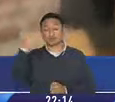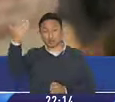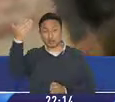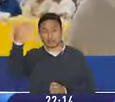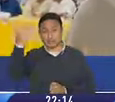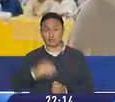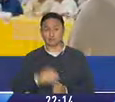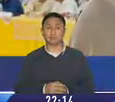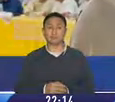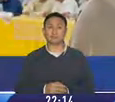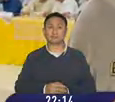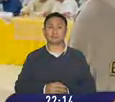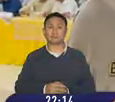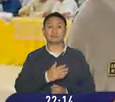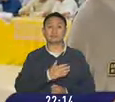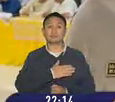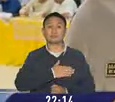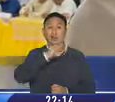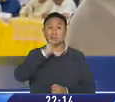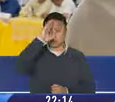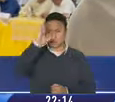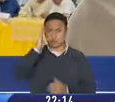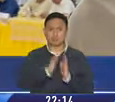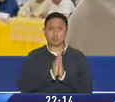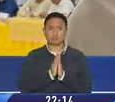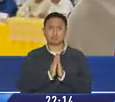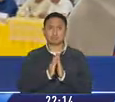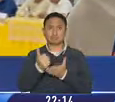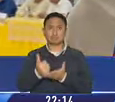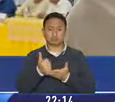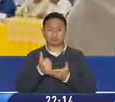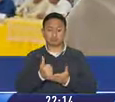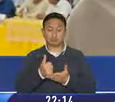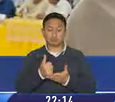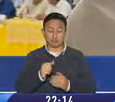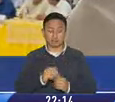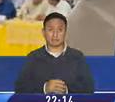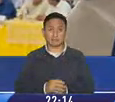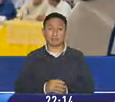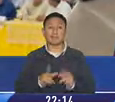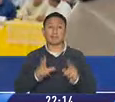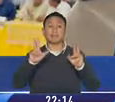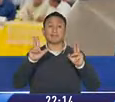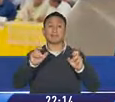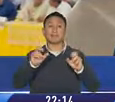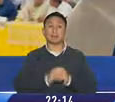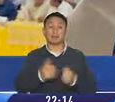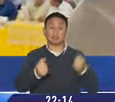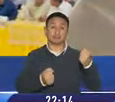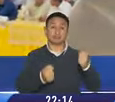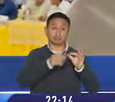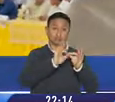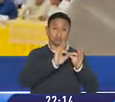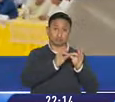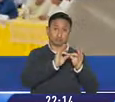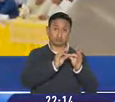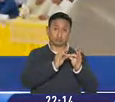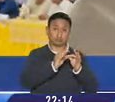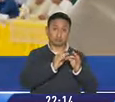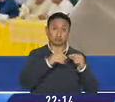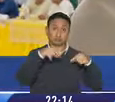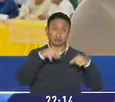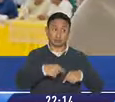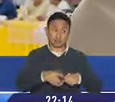ciudad. Nosotros como policía lo que pedimos es que se nos ayude con el tema del mantenimiento de los vehículos, que ya tenemos